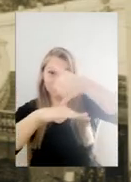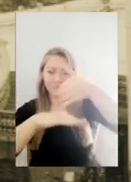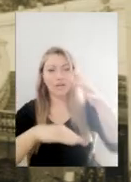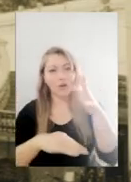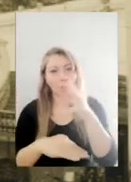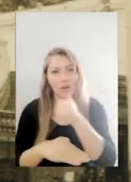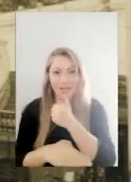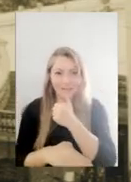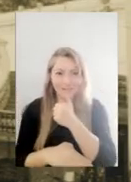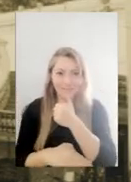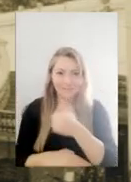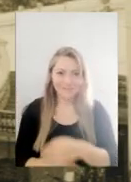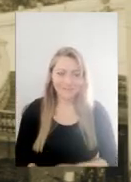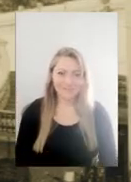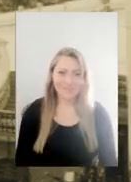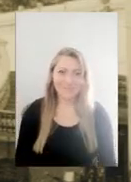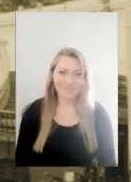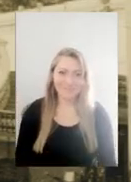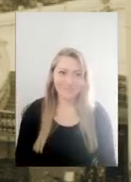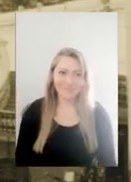Lucía.